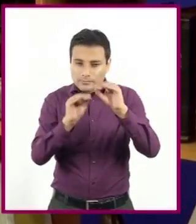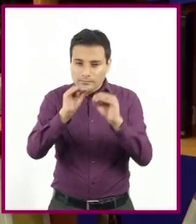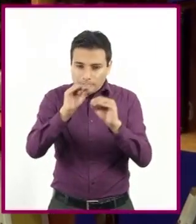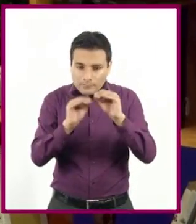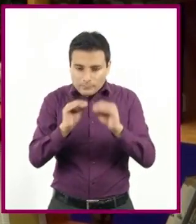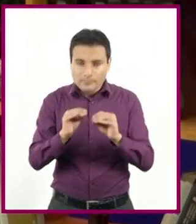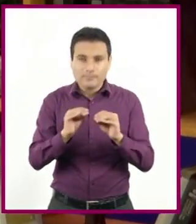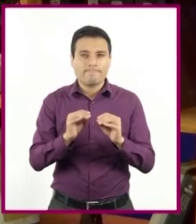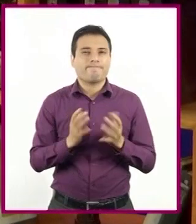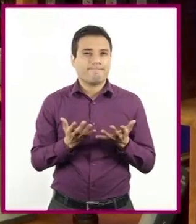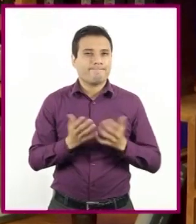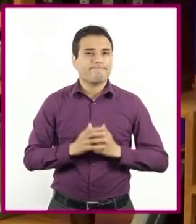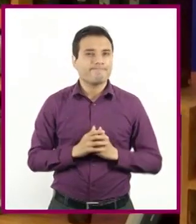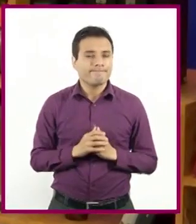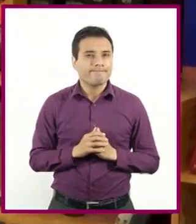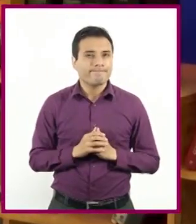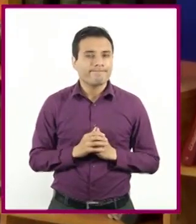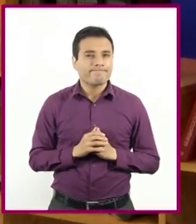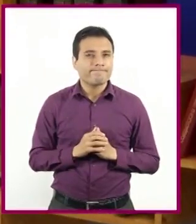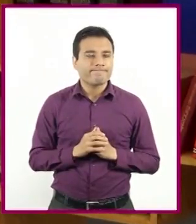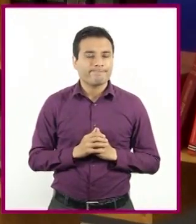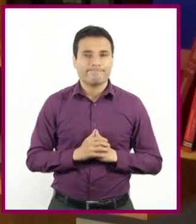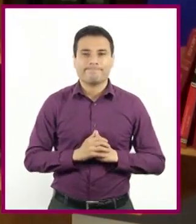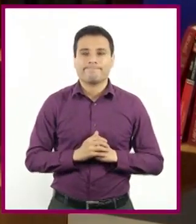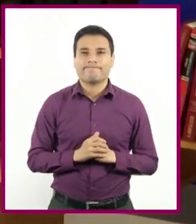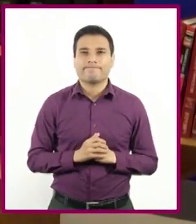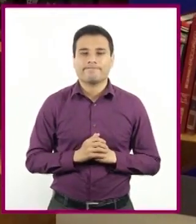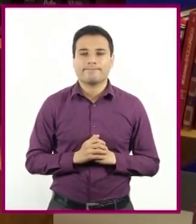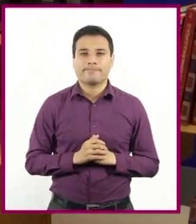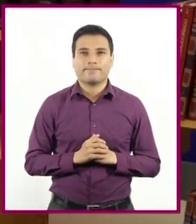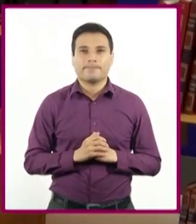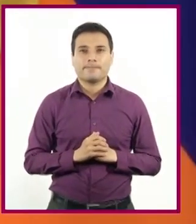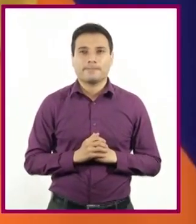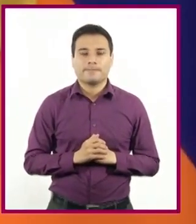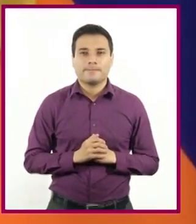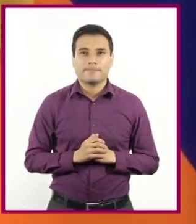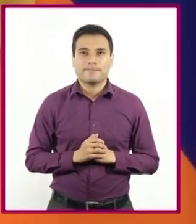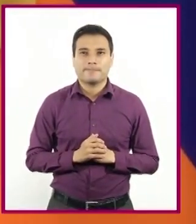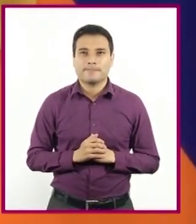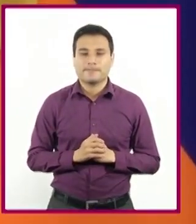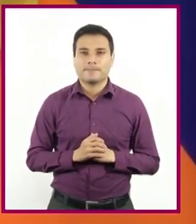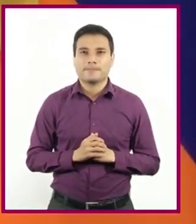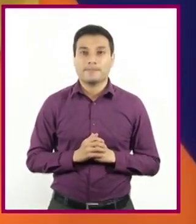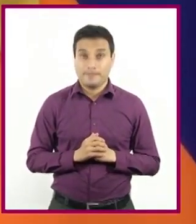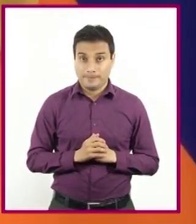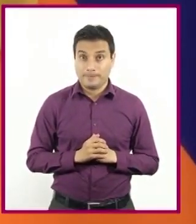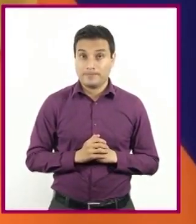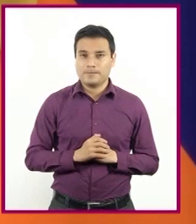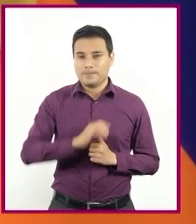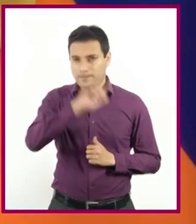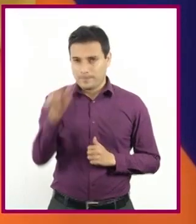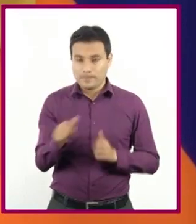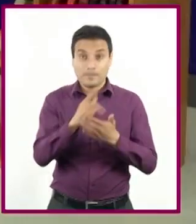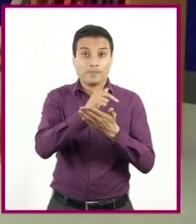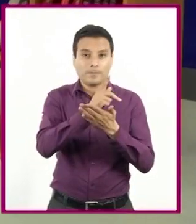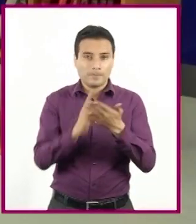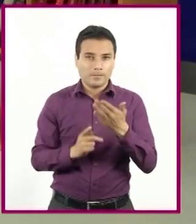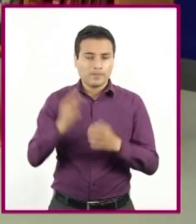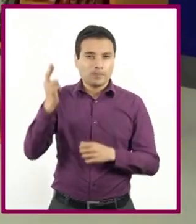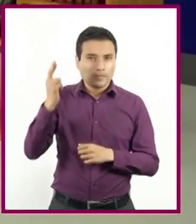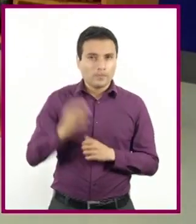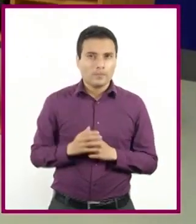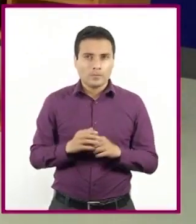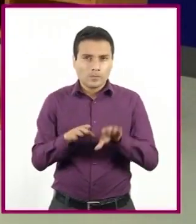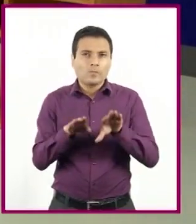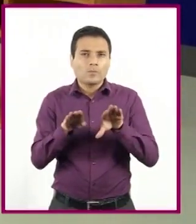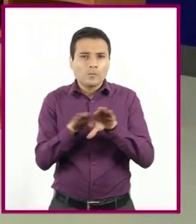información de acuerdo con la duración de nuestro programa y las secciones en las que se distribuirá